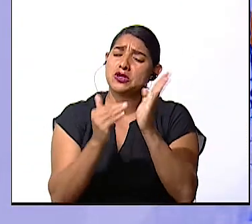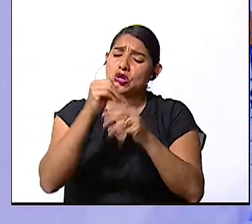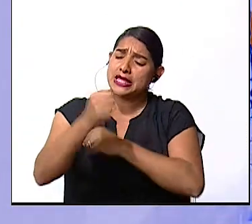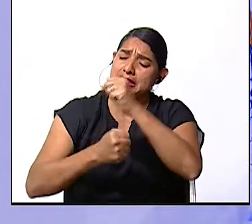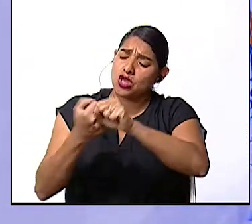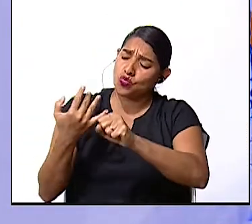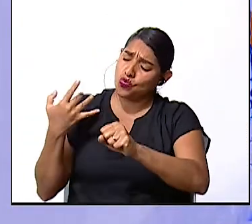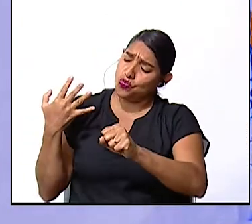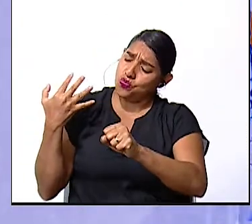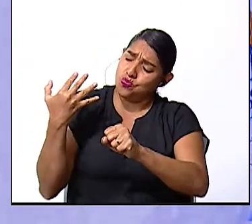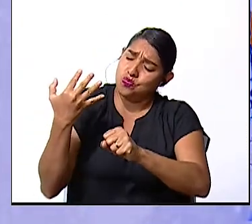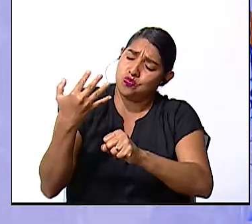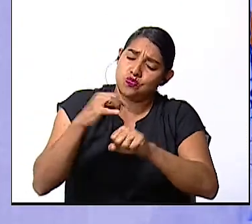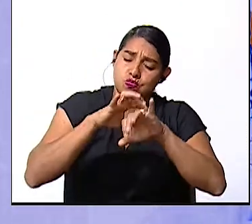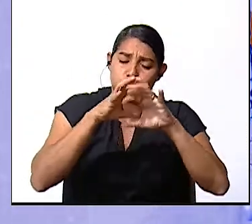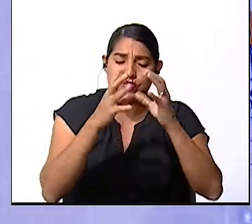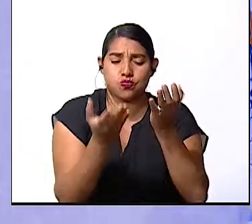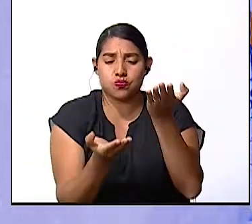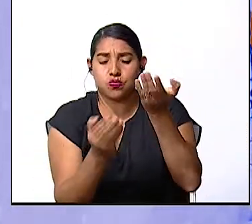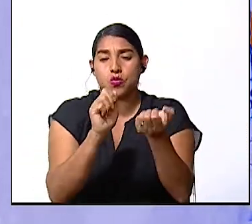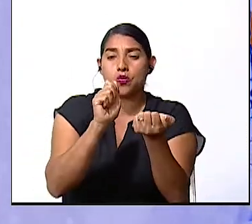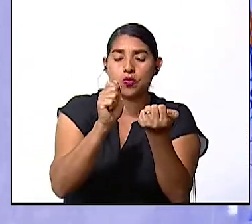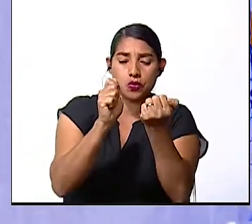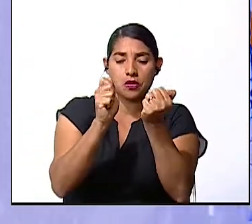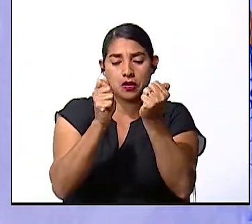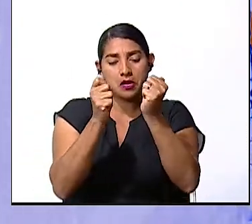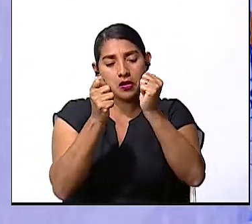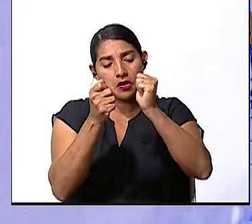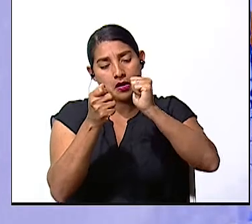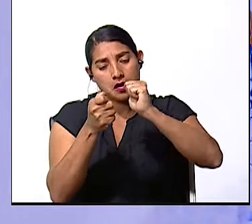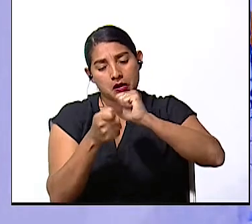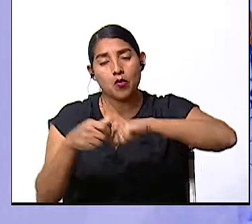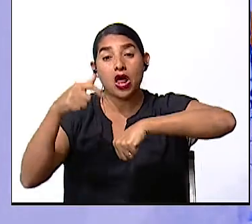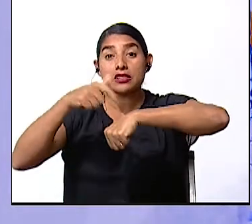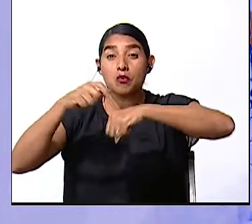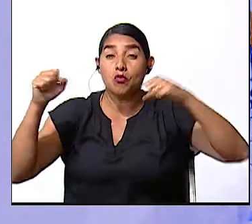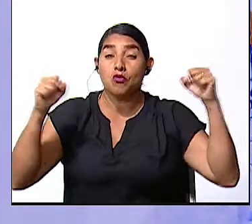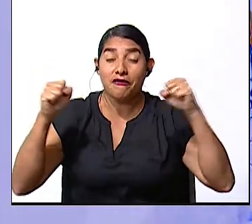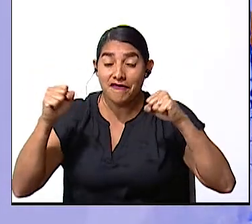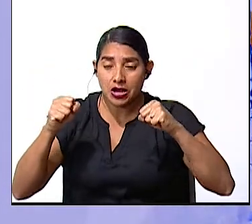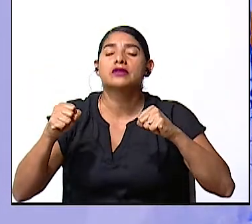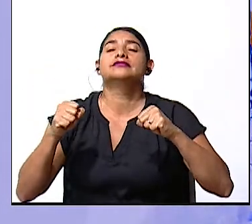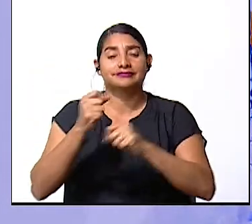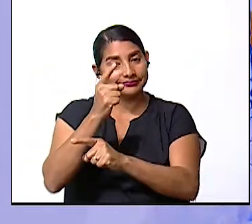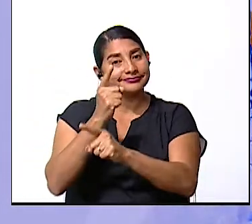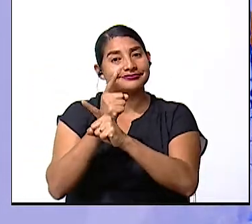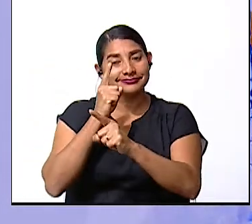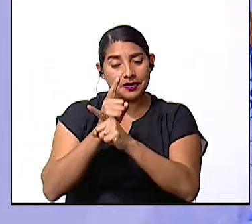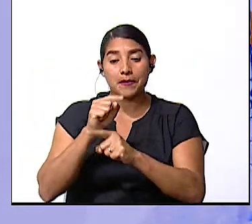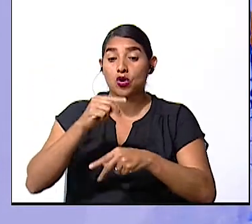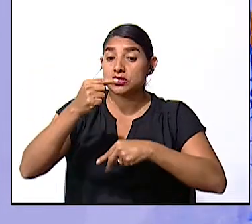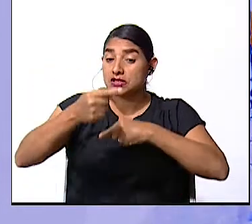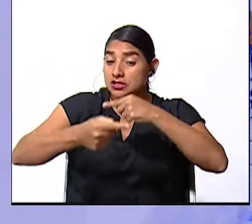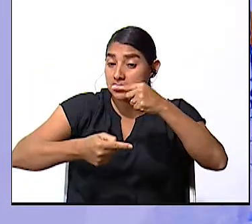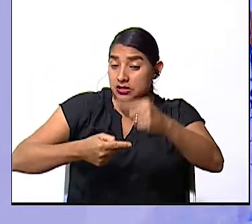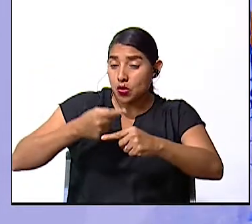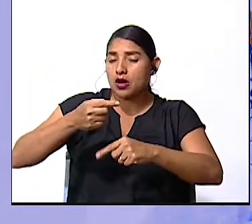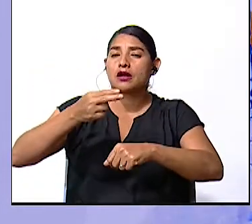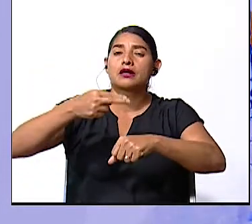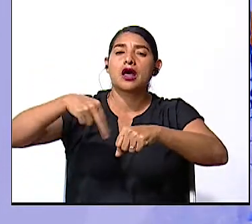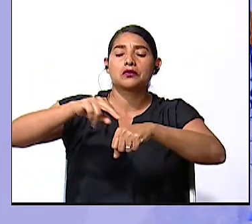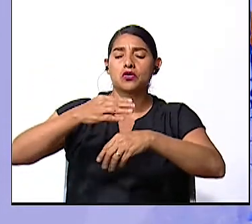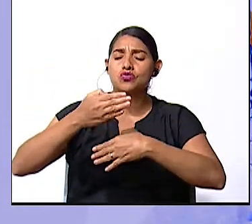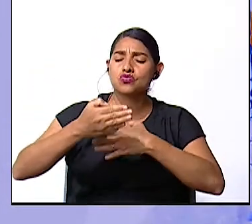años de existencia, siempre ha tenido cambios en el clima. ¡Como en la era del hielo! ¡Exacto! Esos ciclos eran naturales y